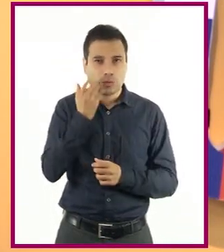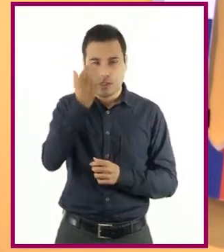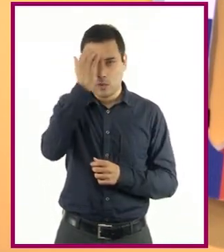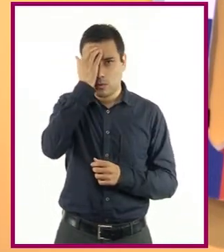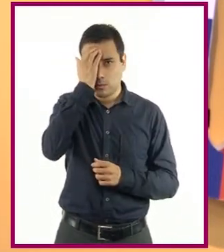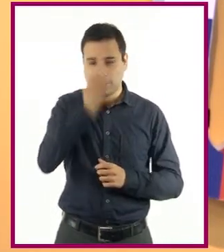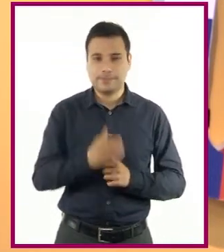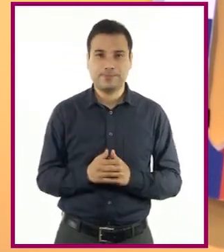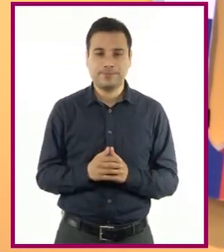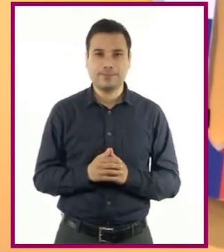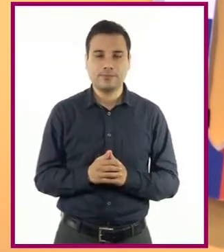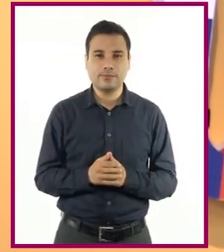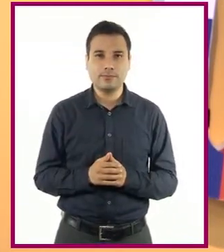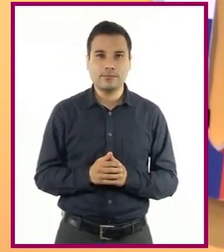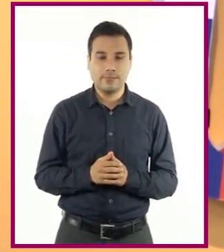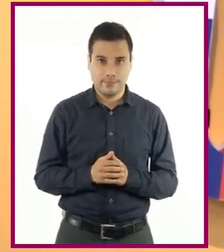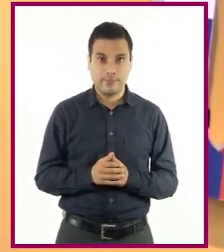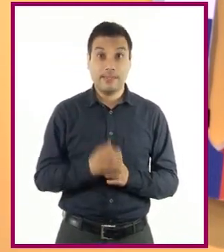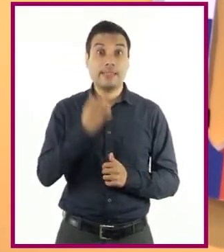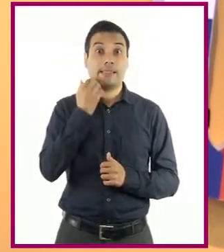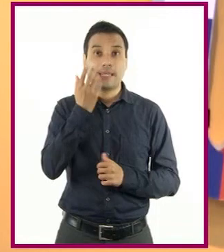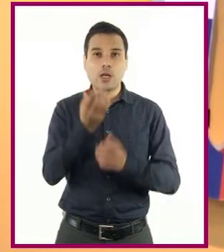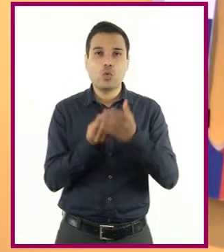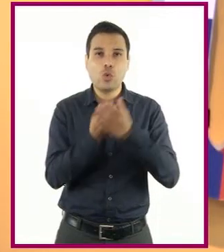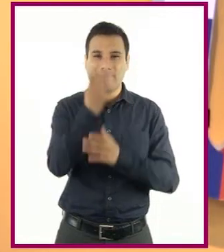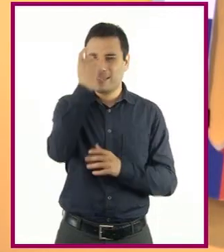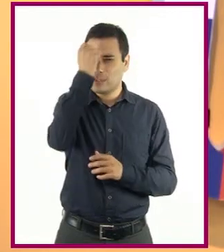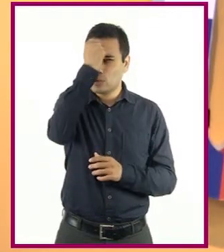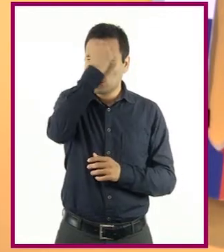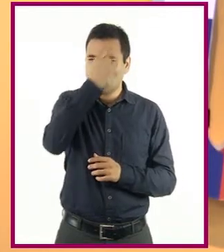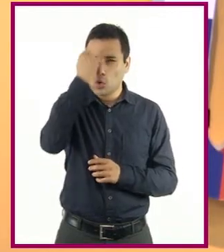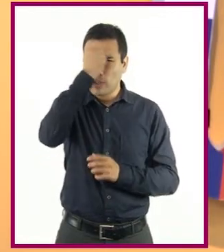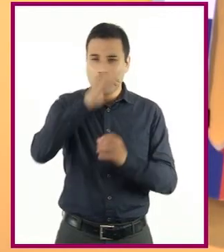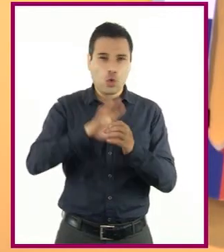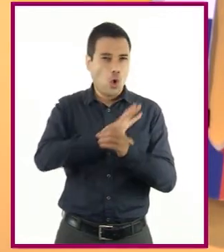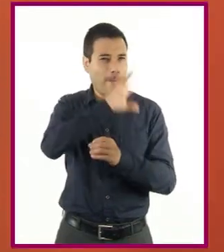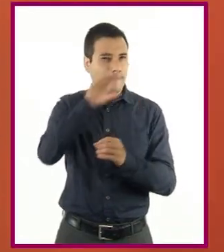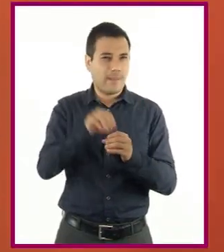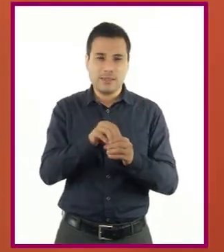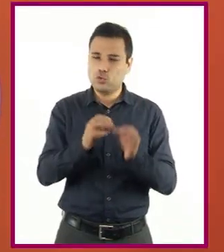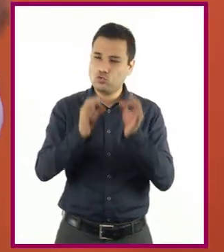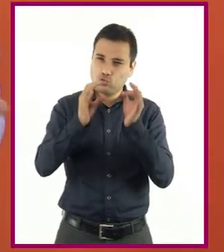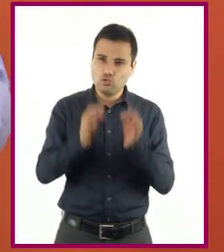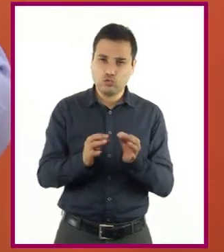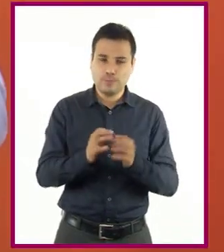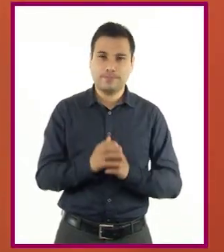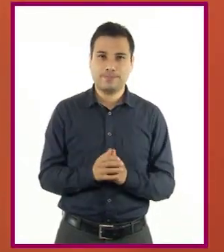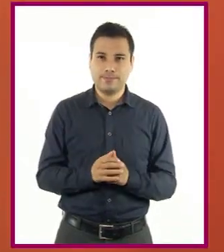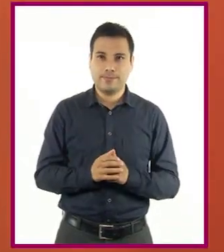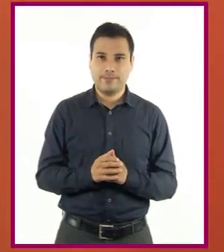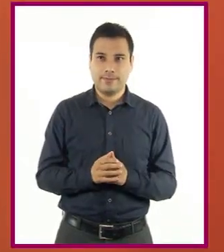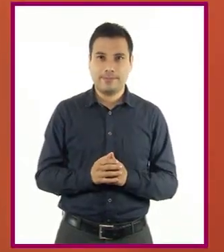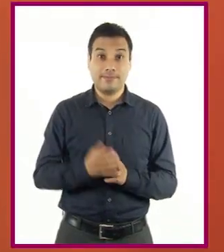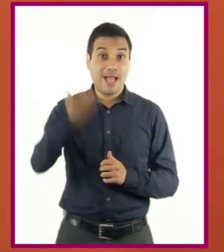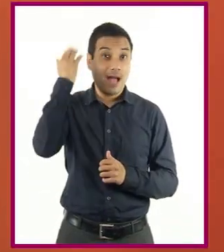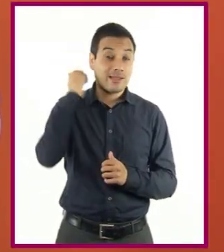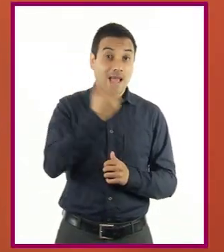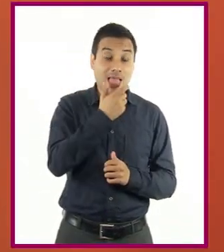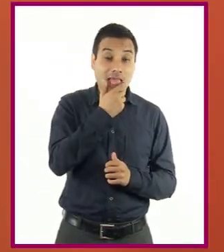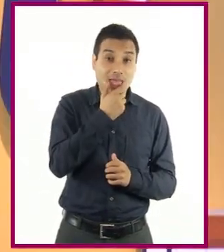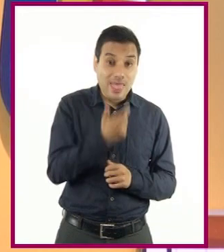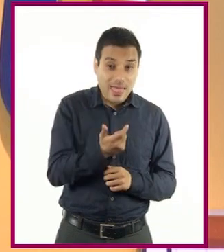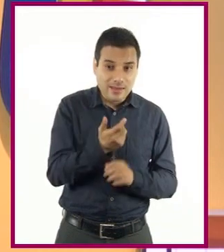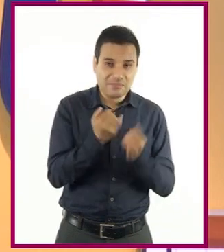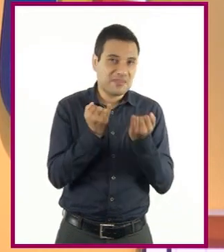en él, para obtener una teoría que englobara todas las leyes de la física. Buscaba lo mismo que Albert Einstein en